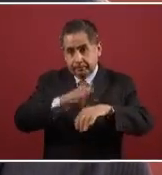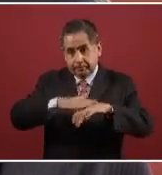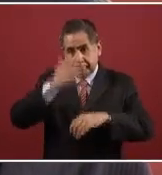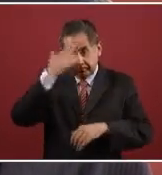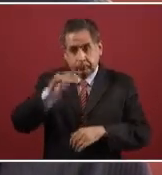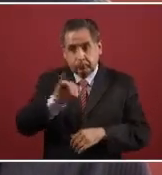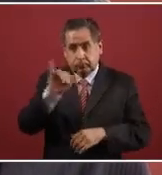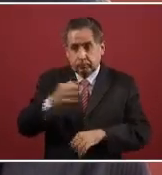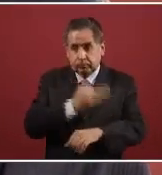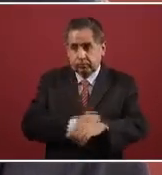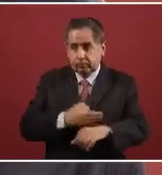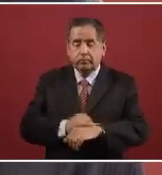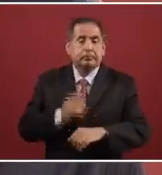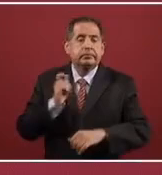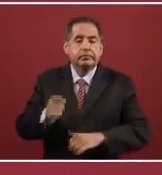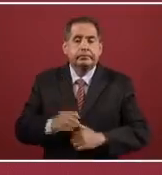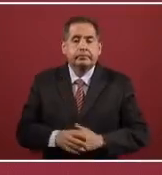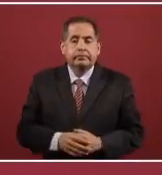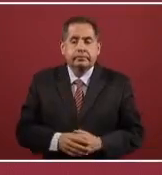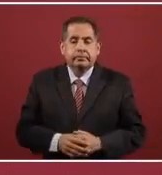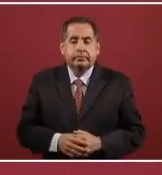sepan, los